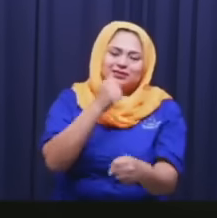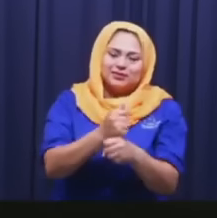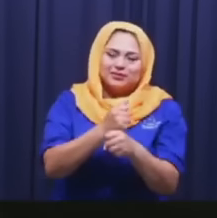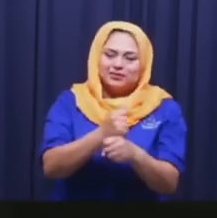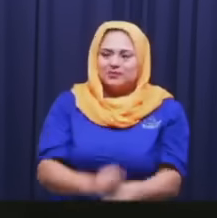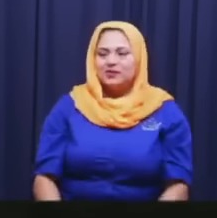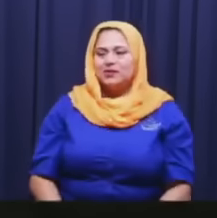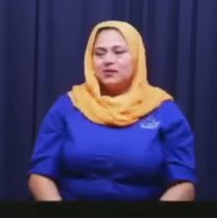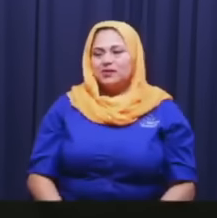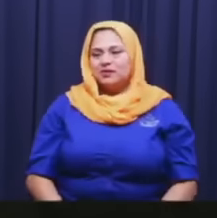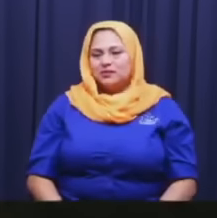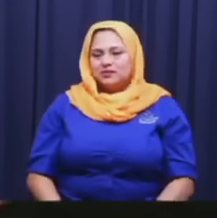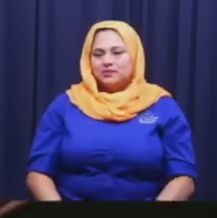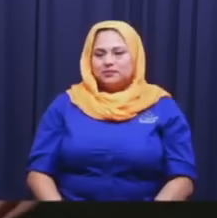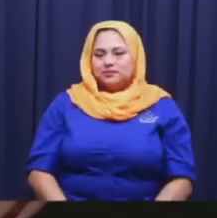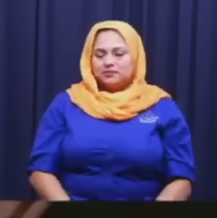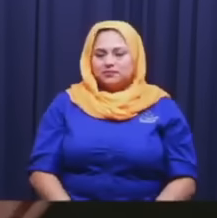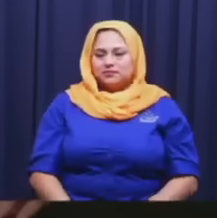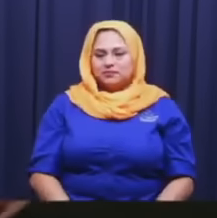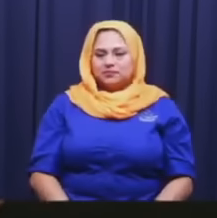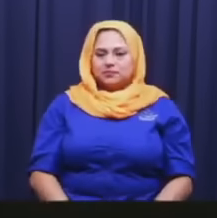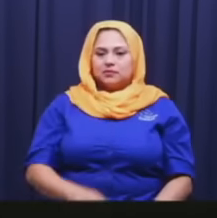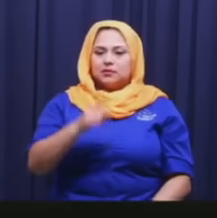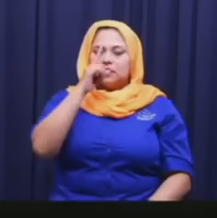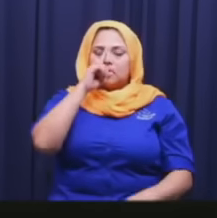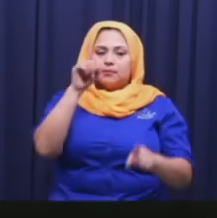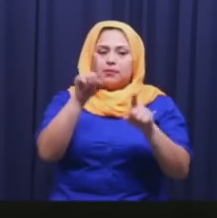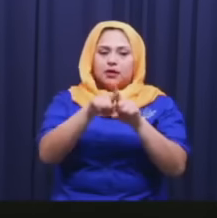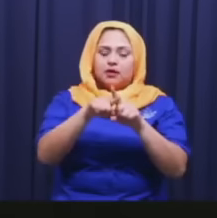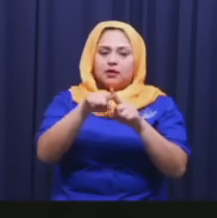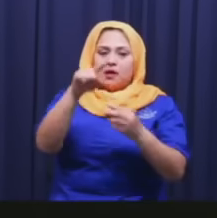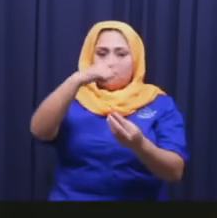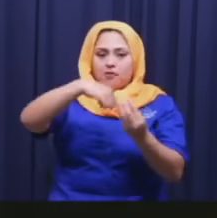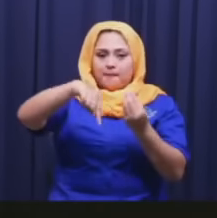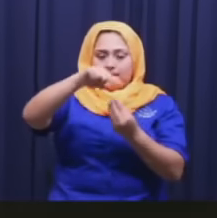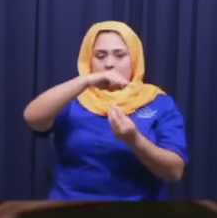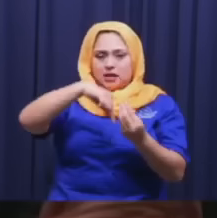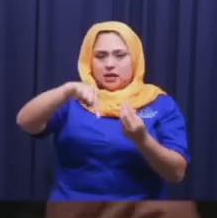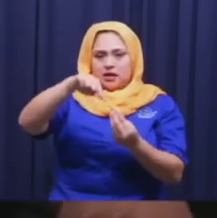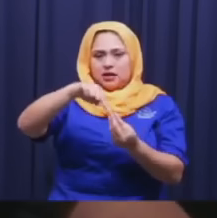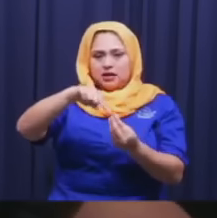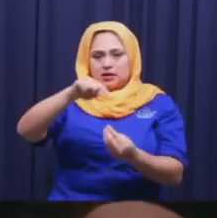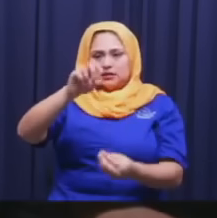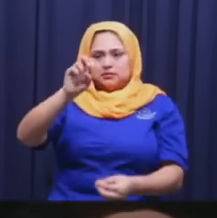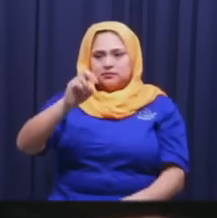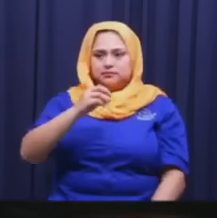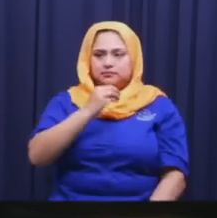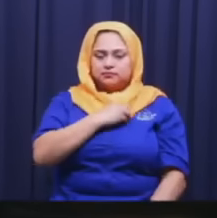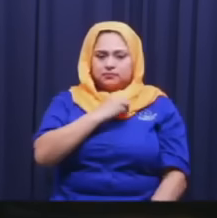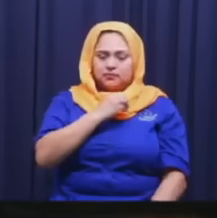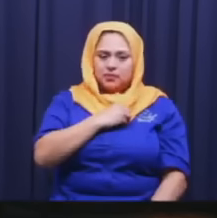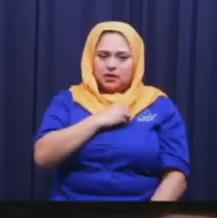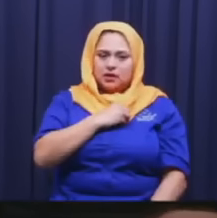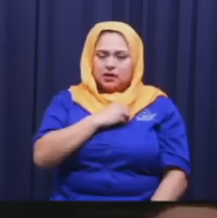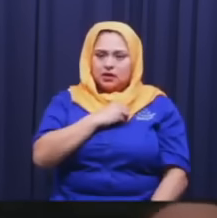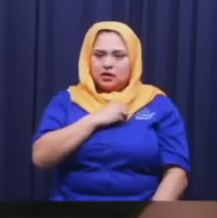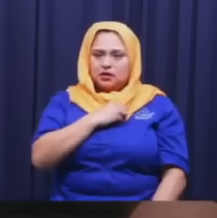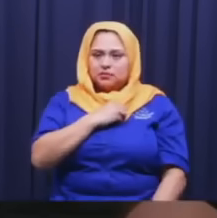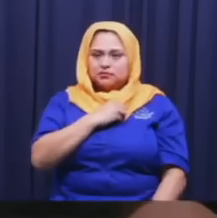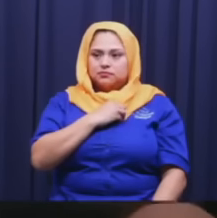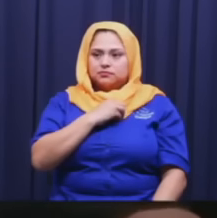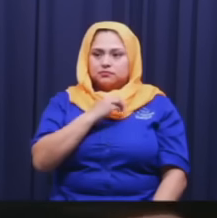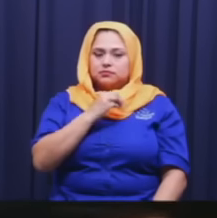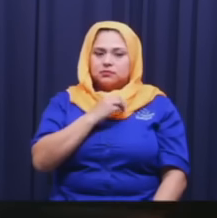ella. Y también la familia Burgos, si se pueden acercar, por favor, para que